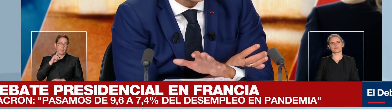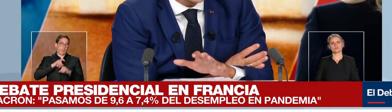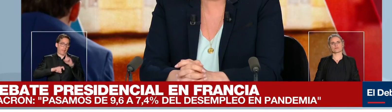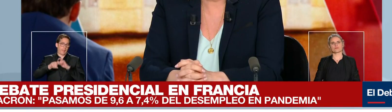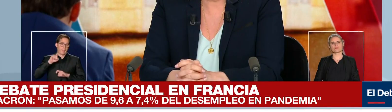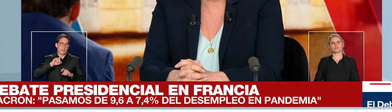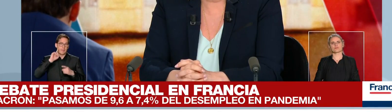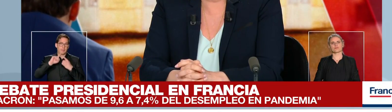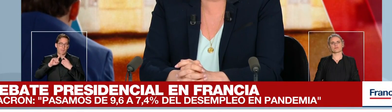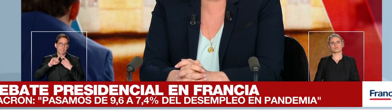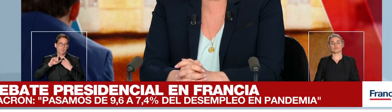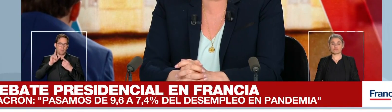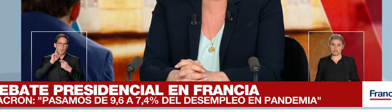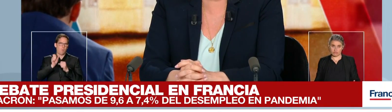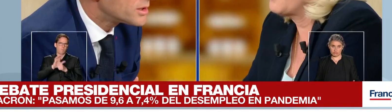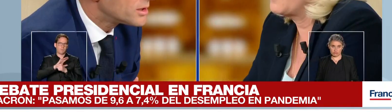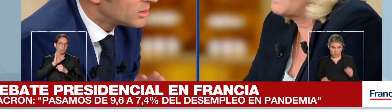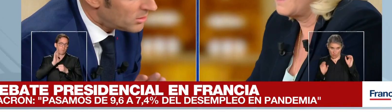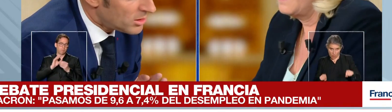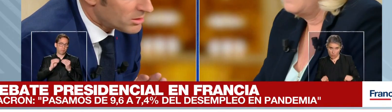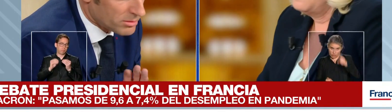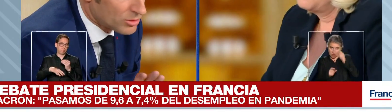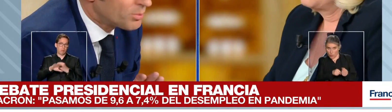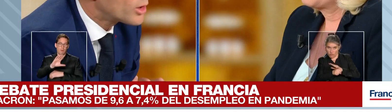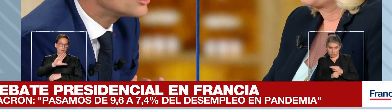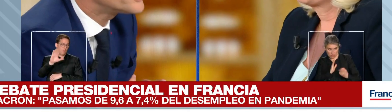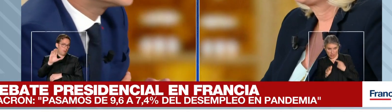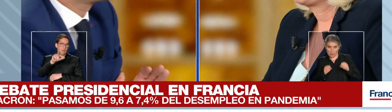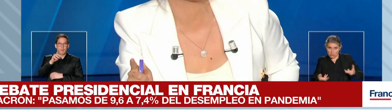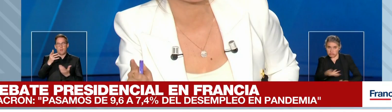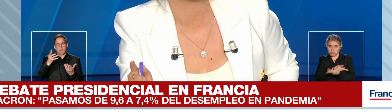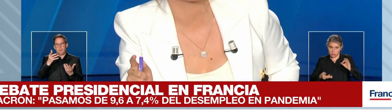no voy a volver aquí sobre la cuestión del COVID, porque